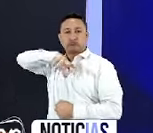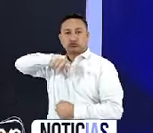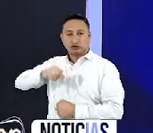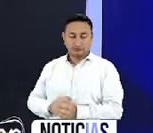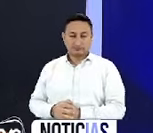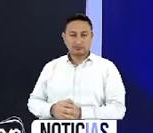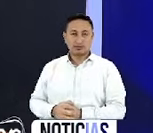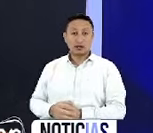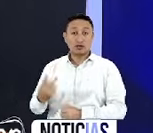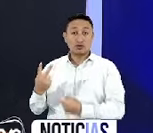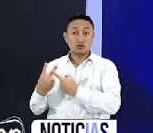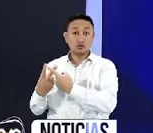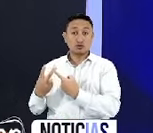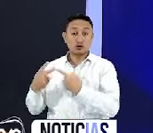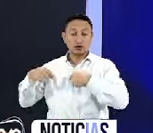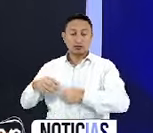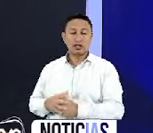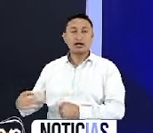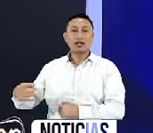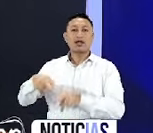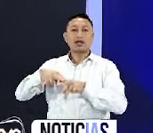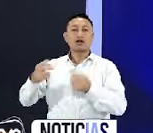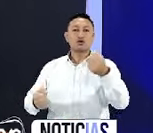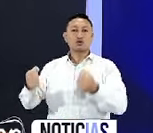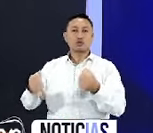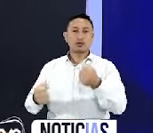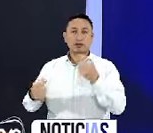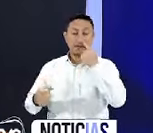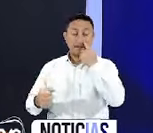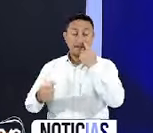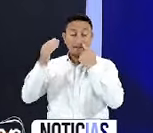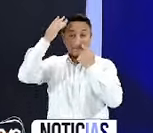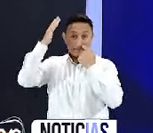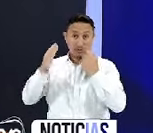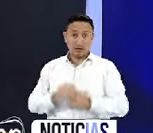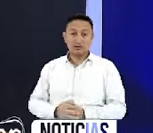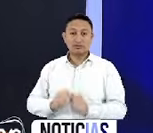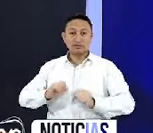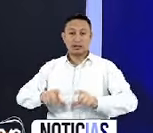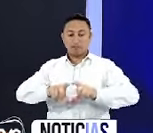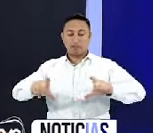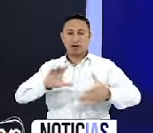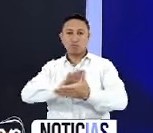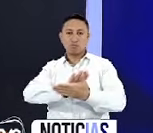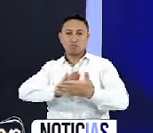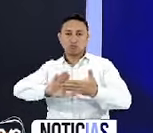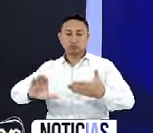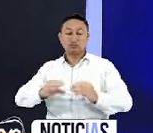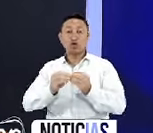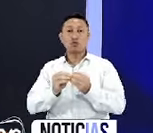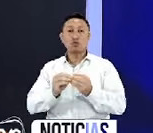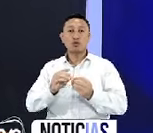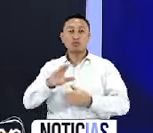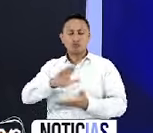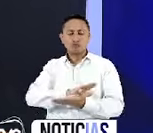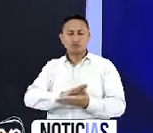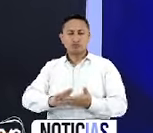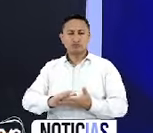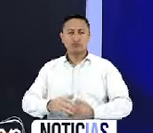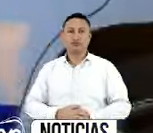presuntos antisociales se movilizaban en un taxi legal al que le taparon la placa y los números telefónicos.